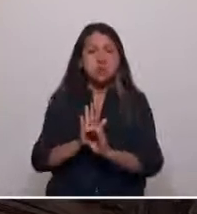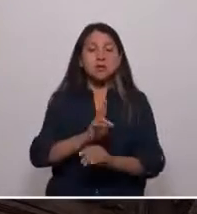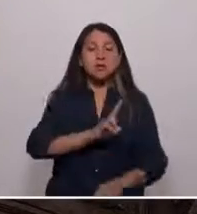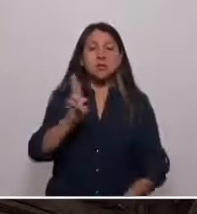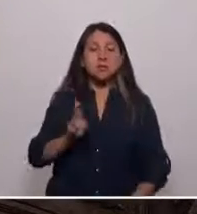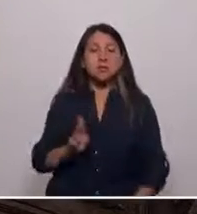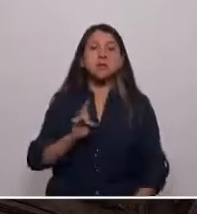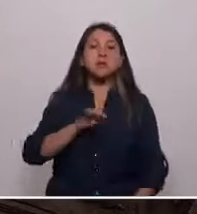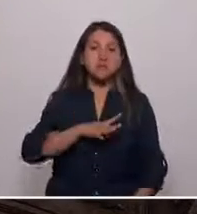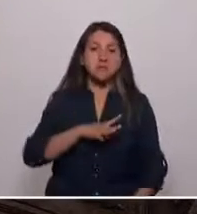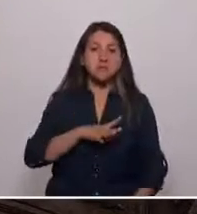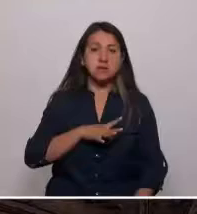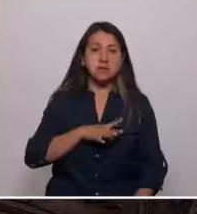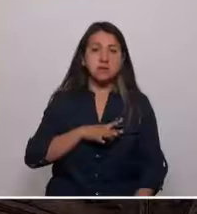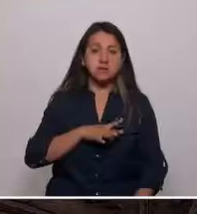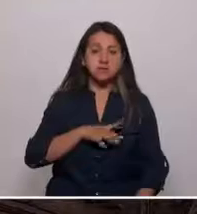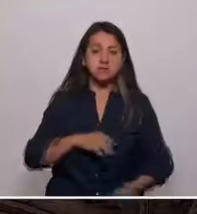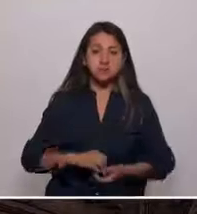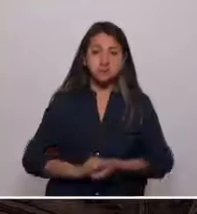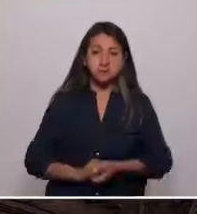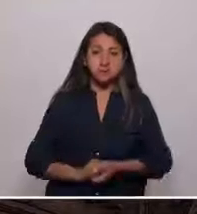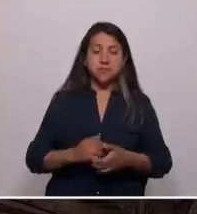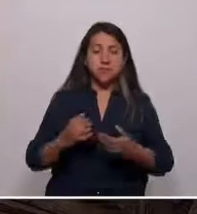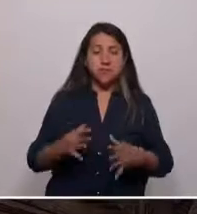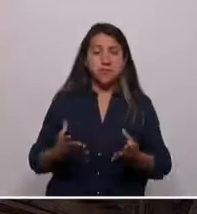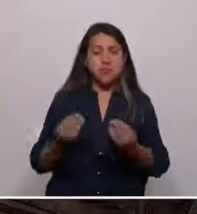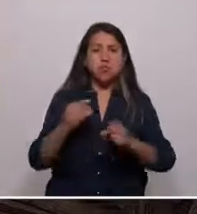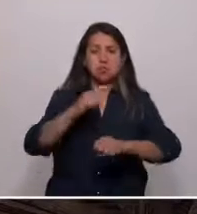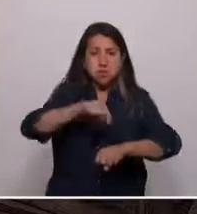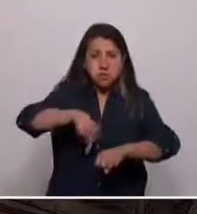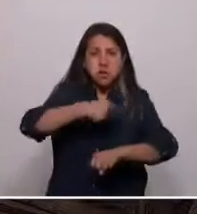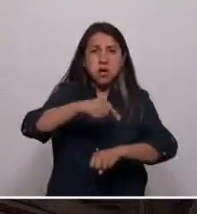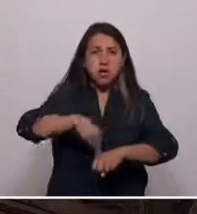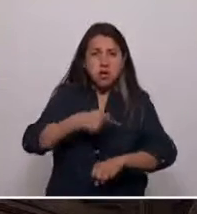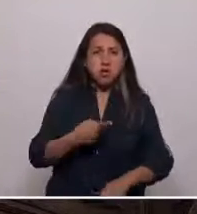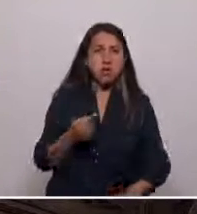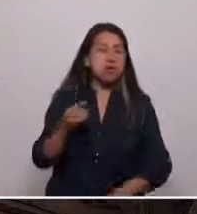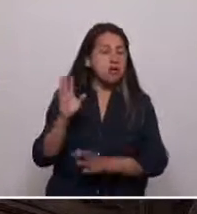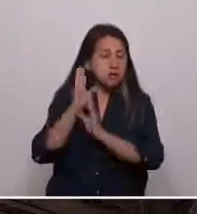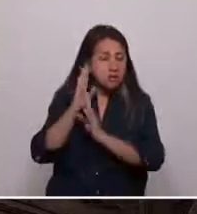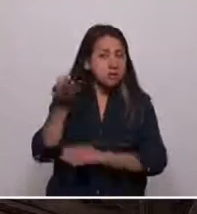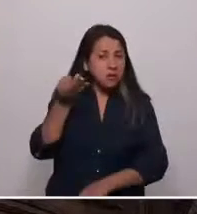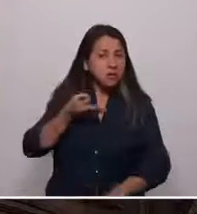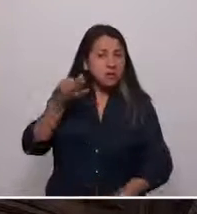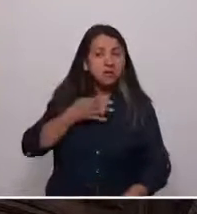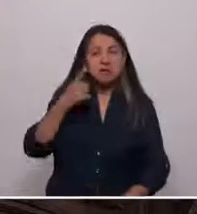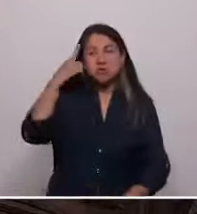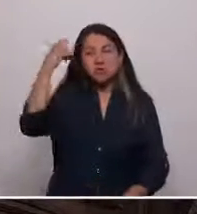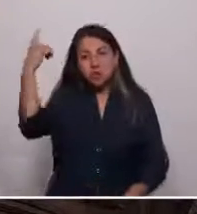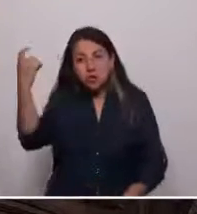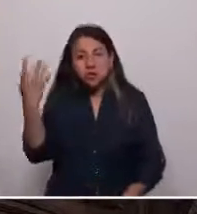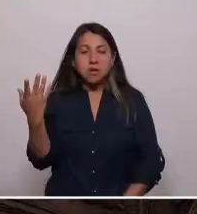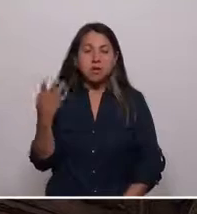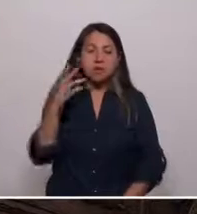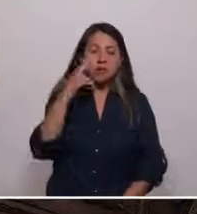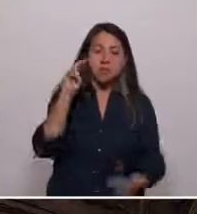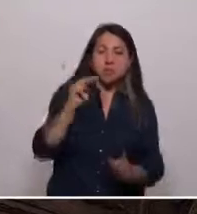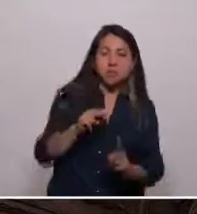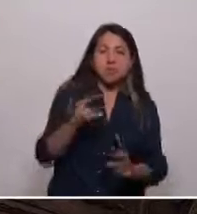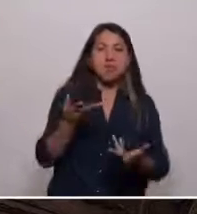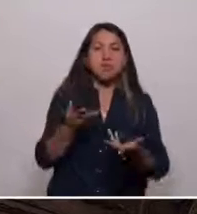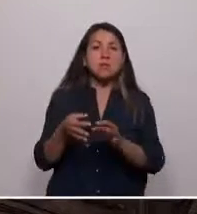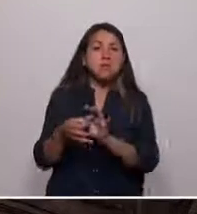República de Chile. Ya llevamos muchas horas escuchando sobre los sueños, miradas,